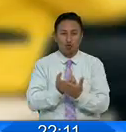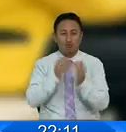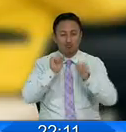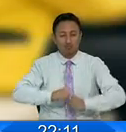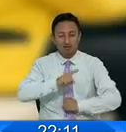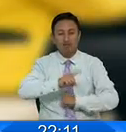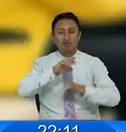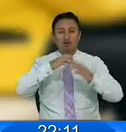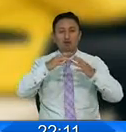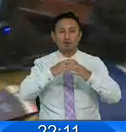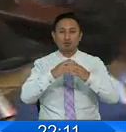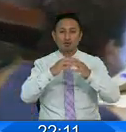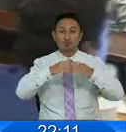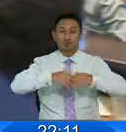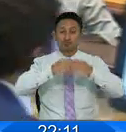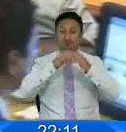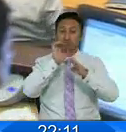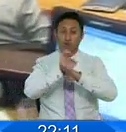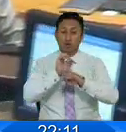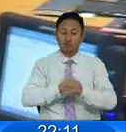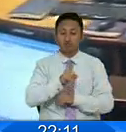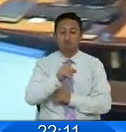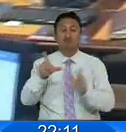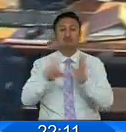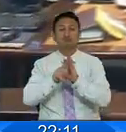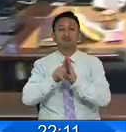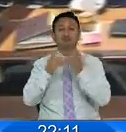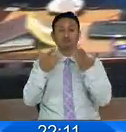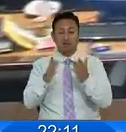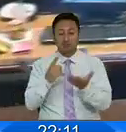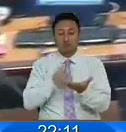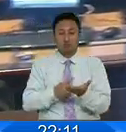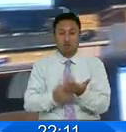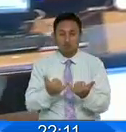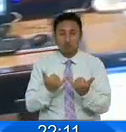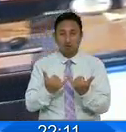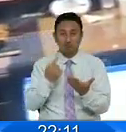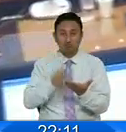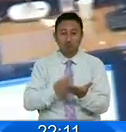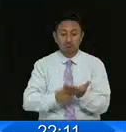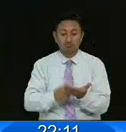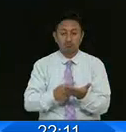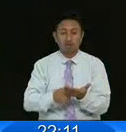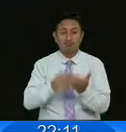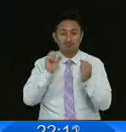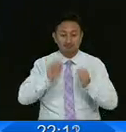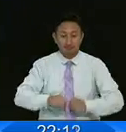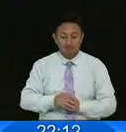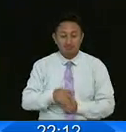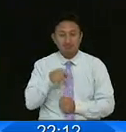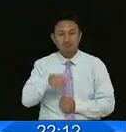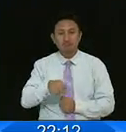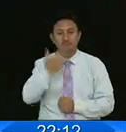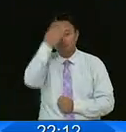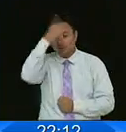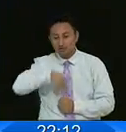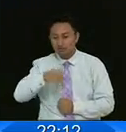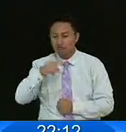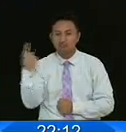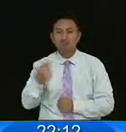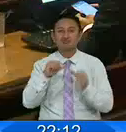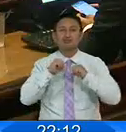país más próspero es así como la ley tributaria entró en cuenta regresiva a la espera de conocer cuál será la decisión de los legisladores